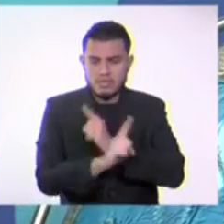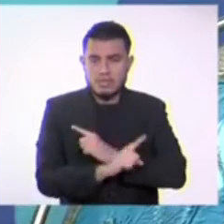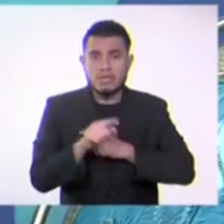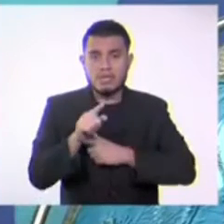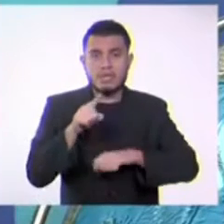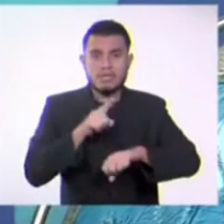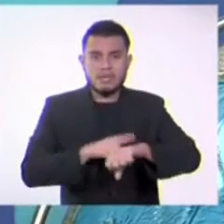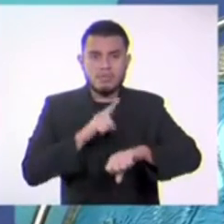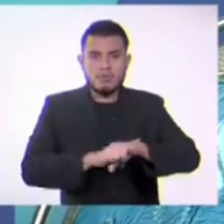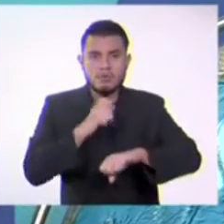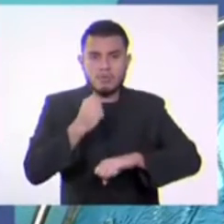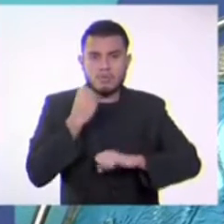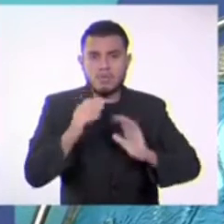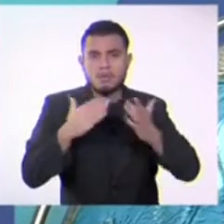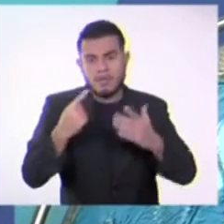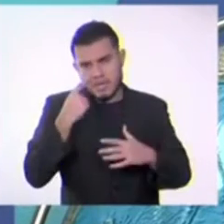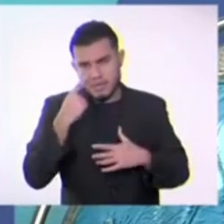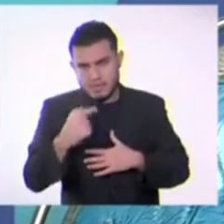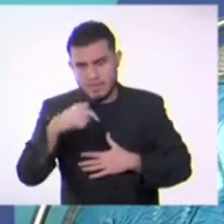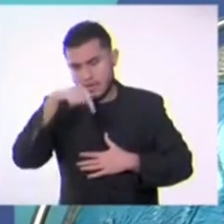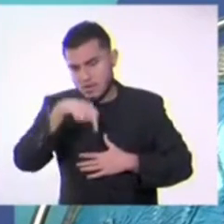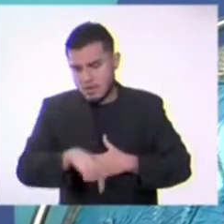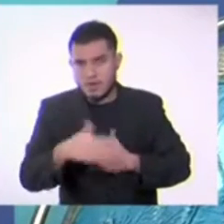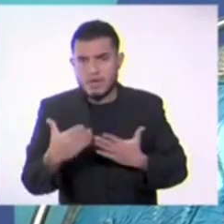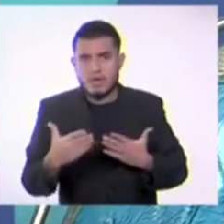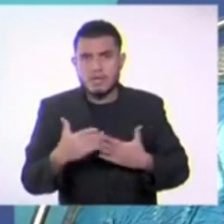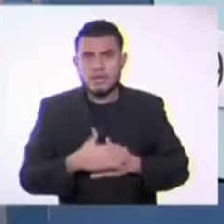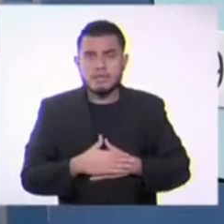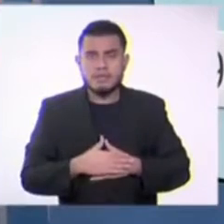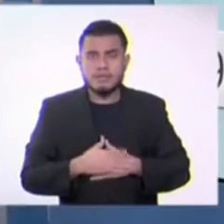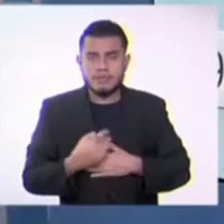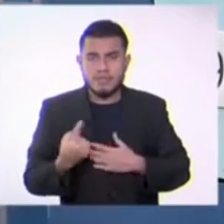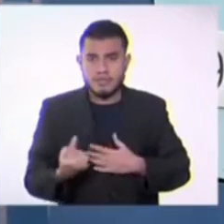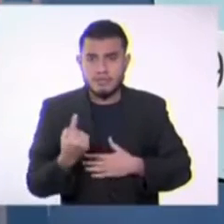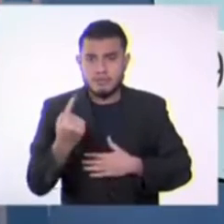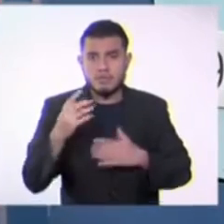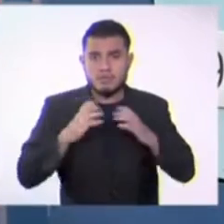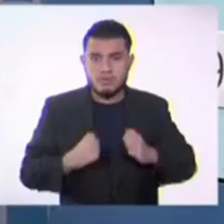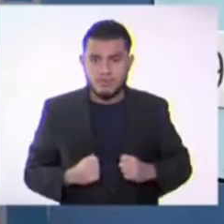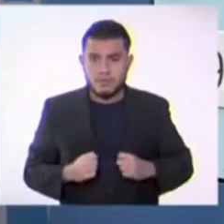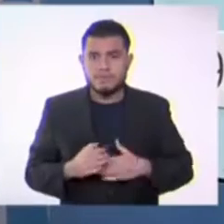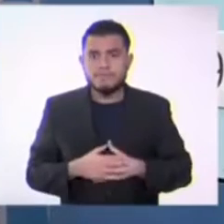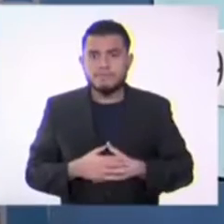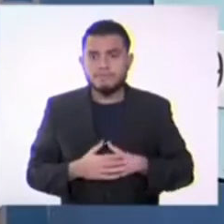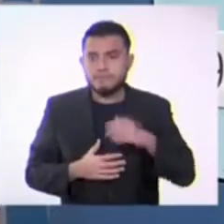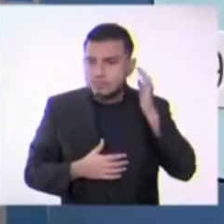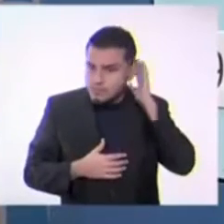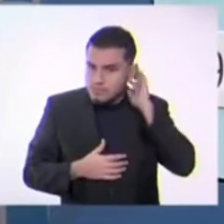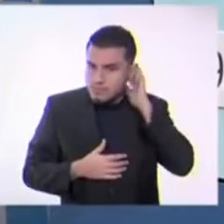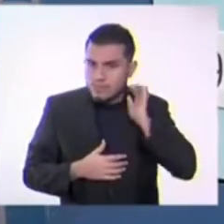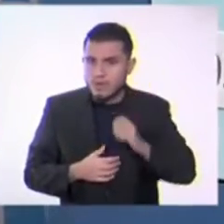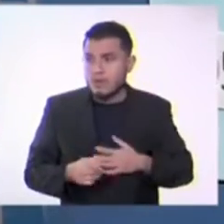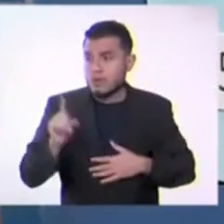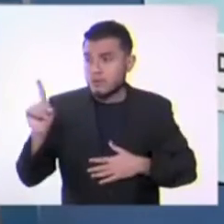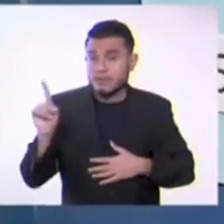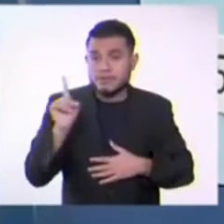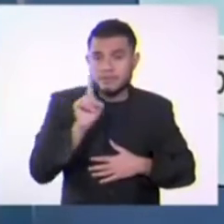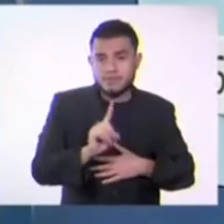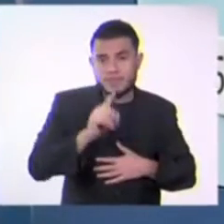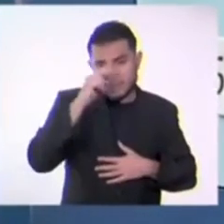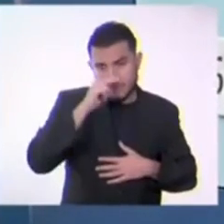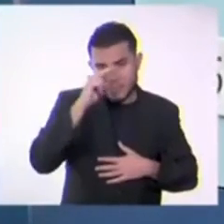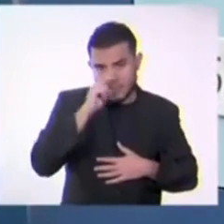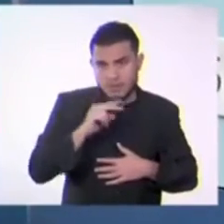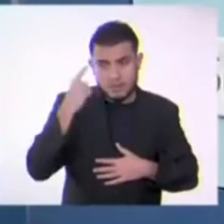para entender la actualidad y la modernización del Estado. Desde luego. Y es que cuando llega Óscar Osorio, él trae